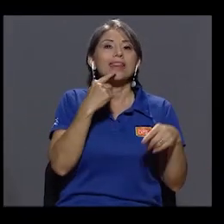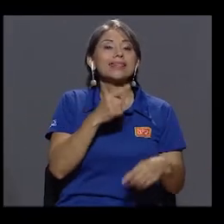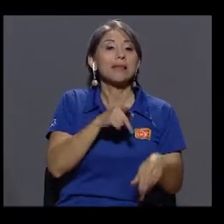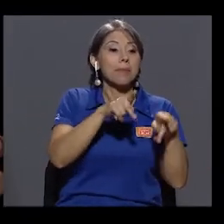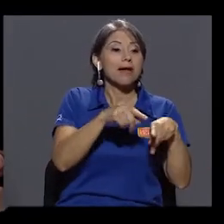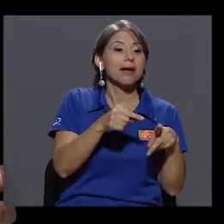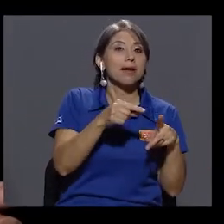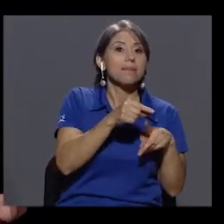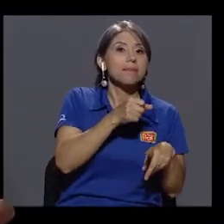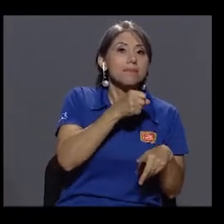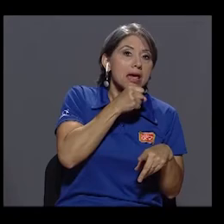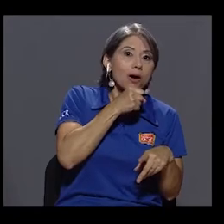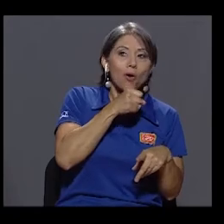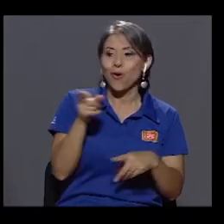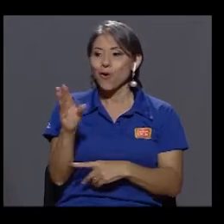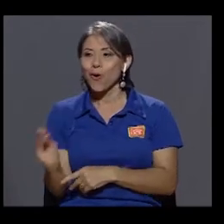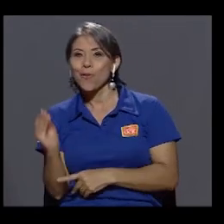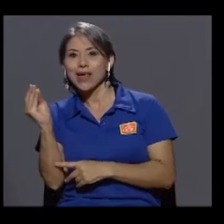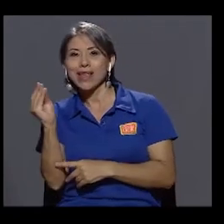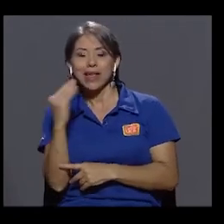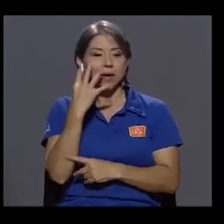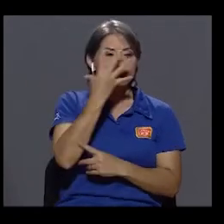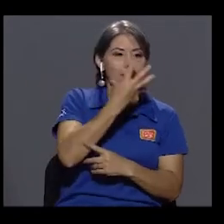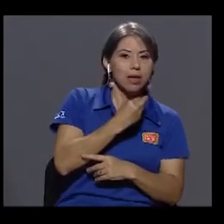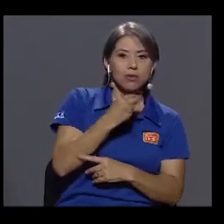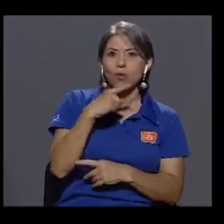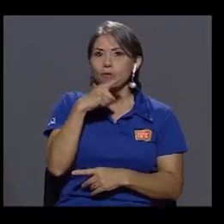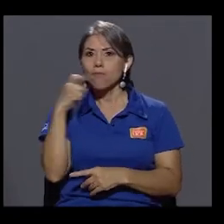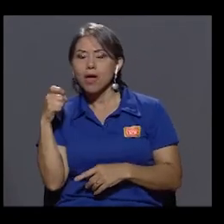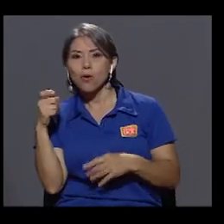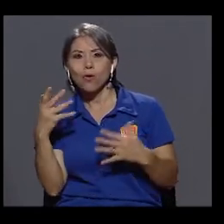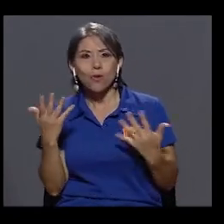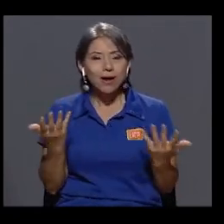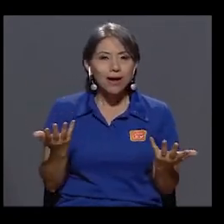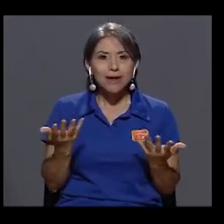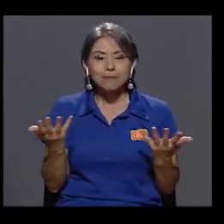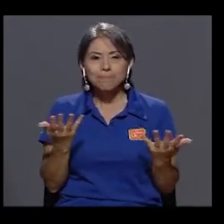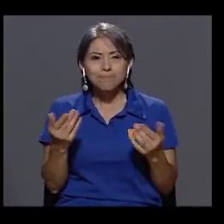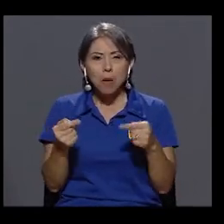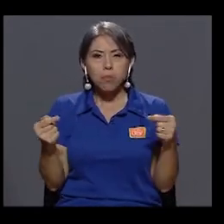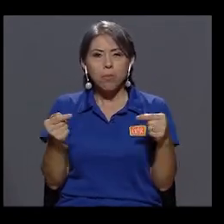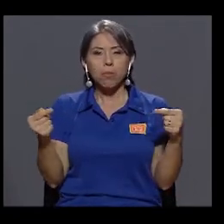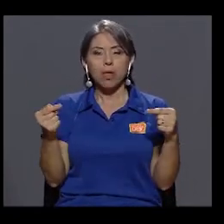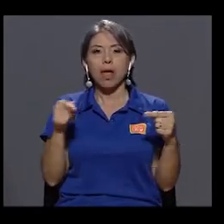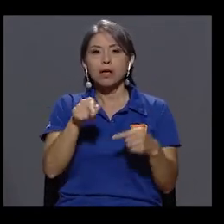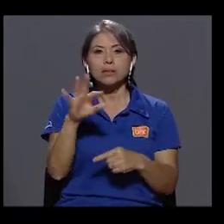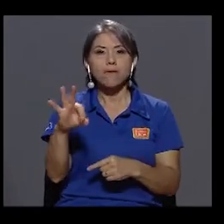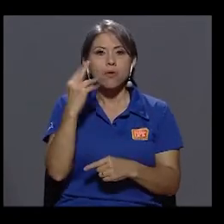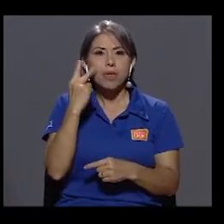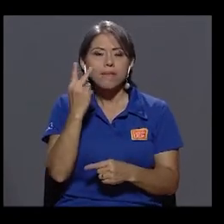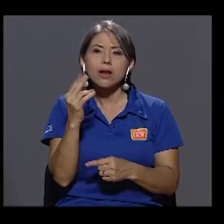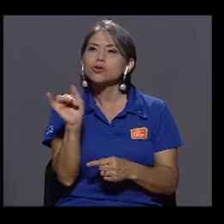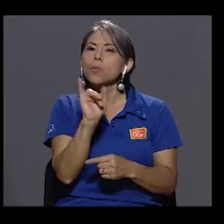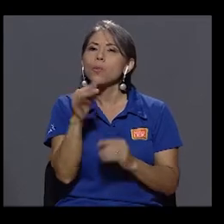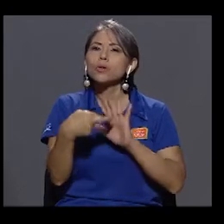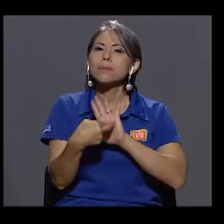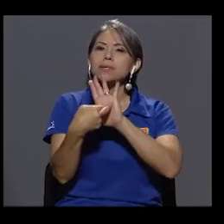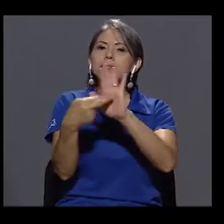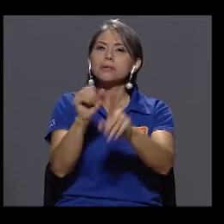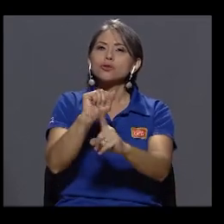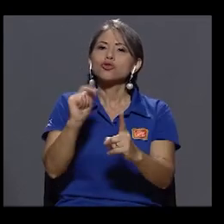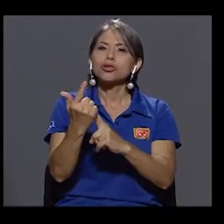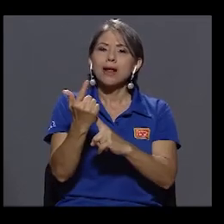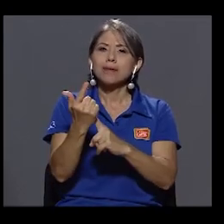se dice joven cuando se dice bello se dice feo y en esa y esa forma de verlo casi que se convierte en una representación